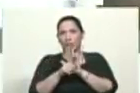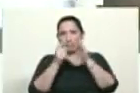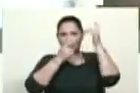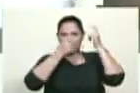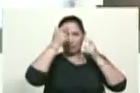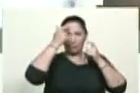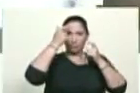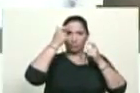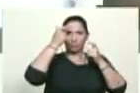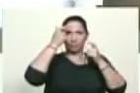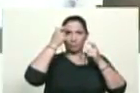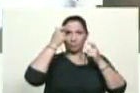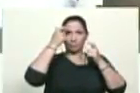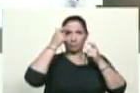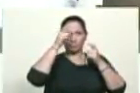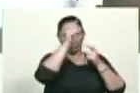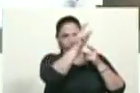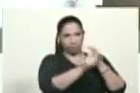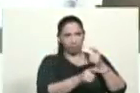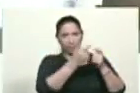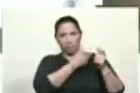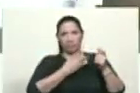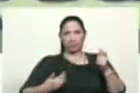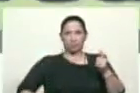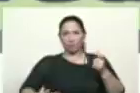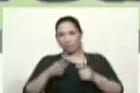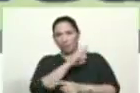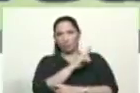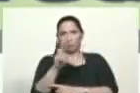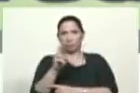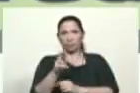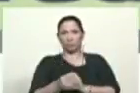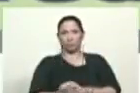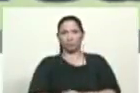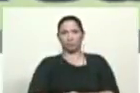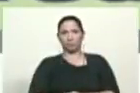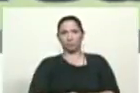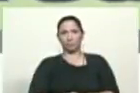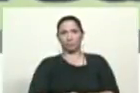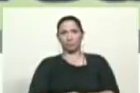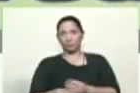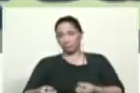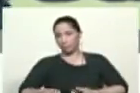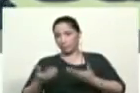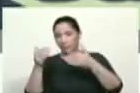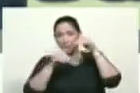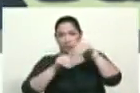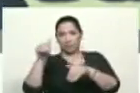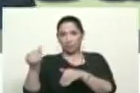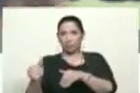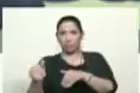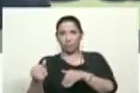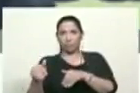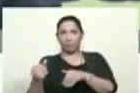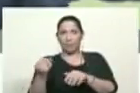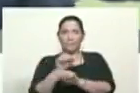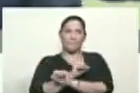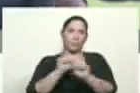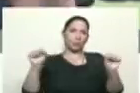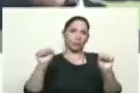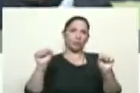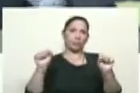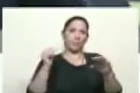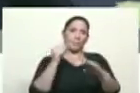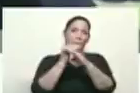Chávez era presidente de la República, que al darse las elecciones era imposible parar